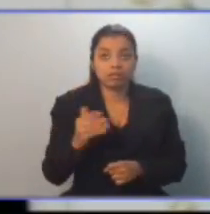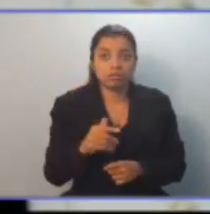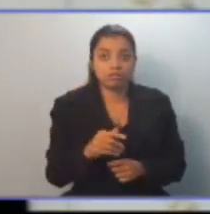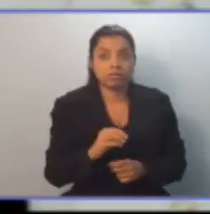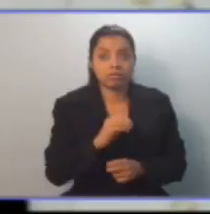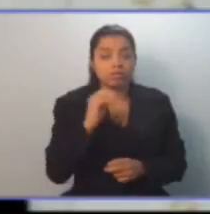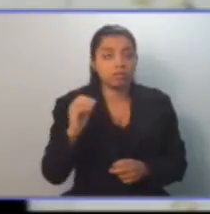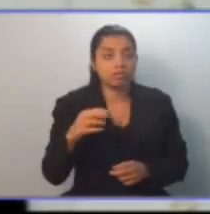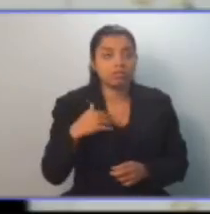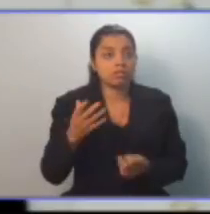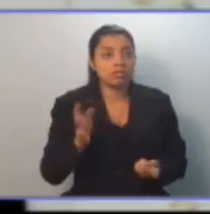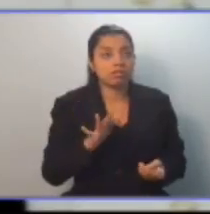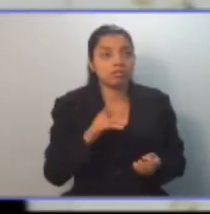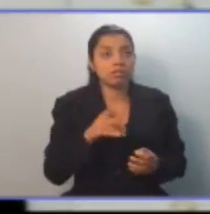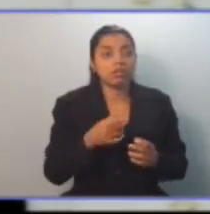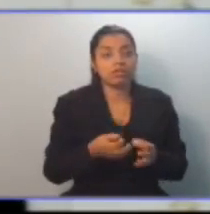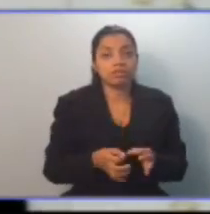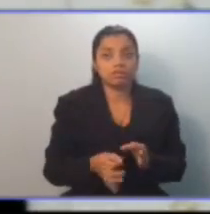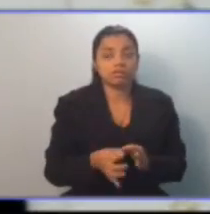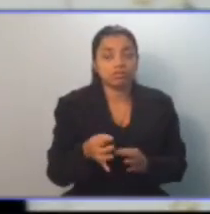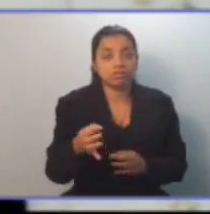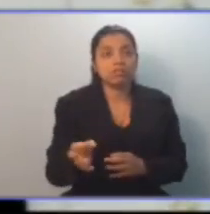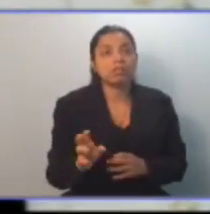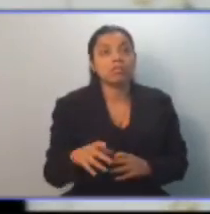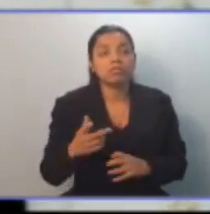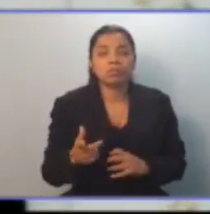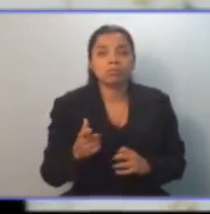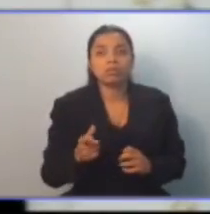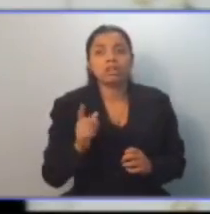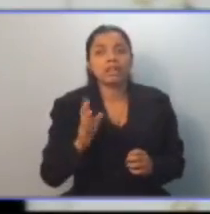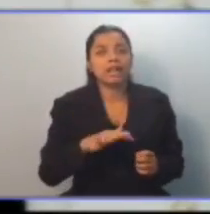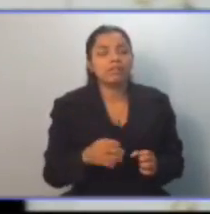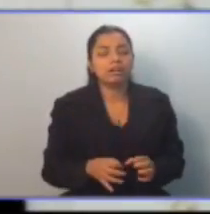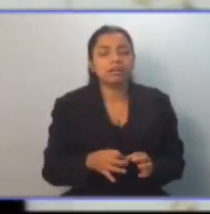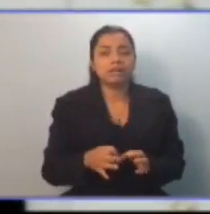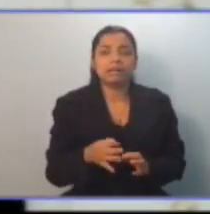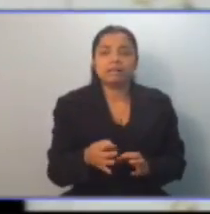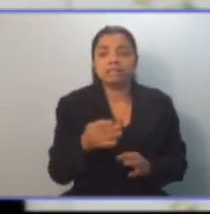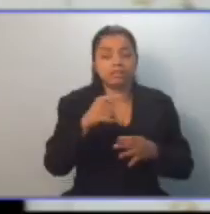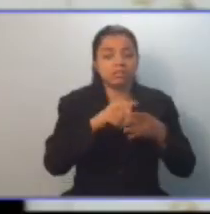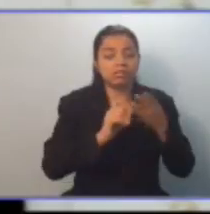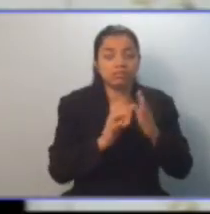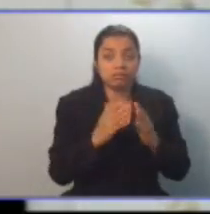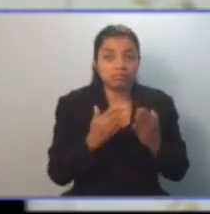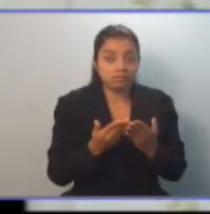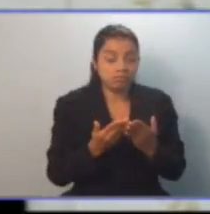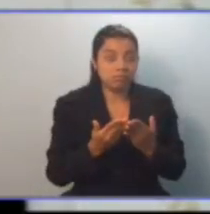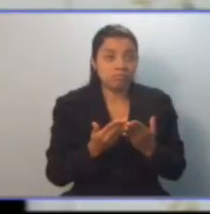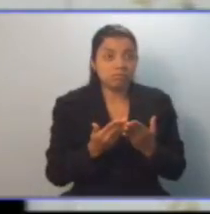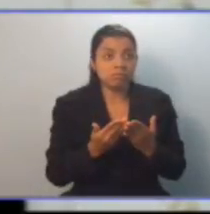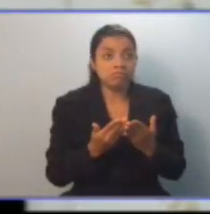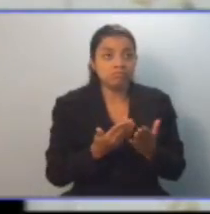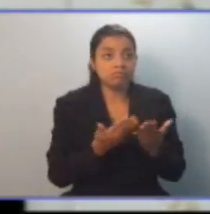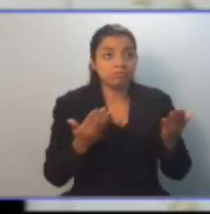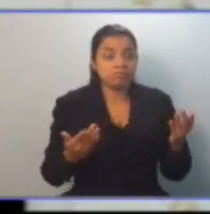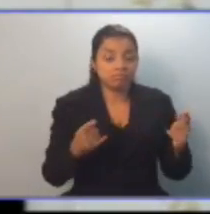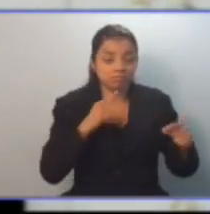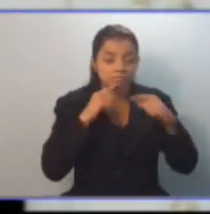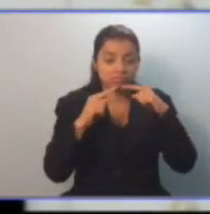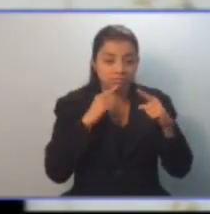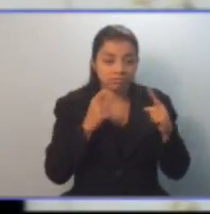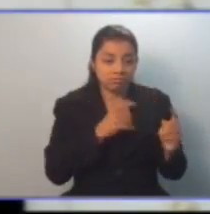a lo que lleva muchas veces a los retrasos. ¿Por qué a veces los casos duran mucho? Los casos constitucionales o las cuestiones administrativas, investigaciones